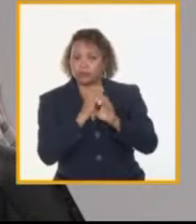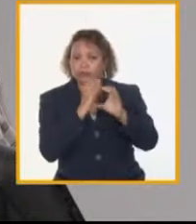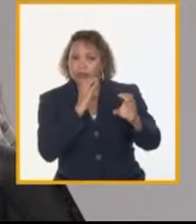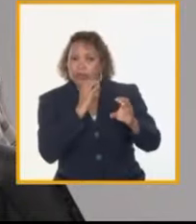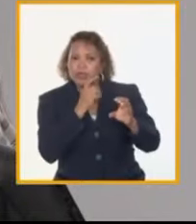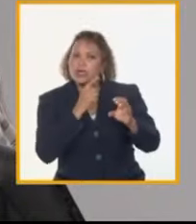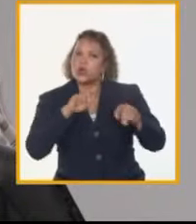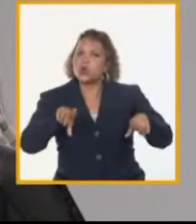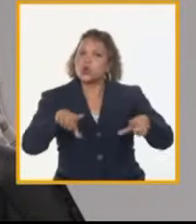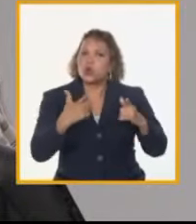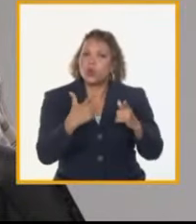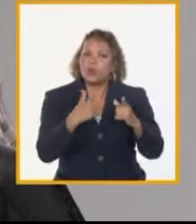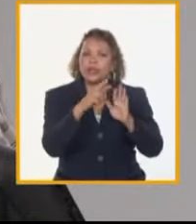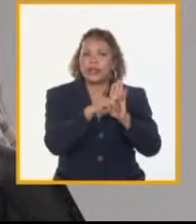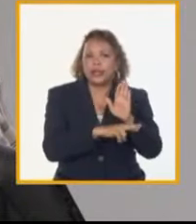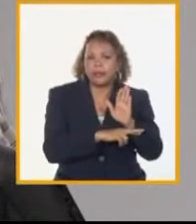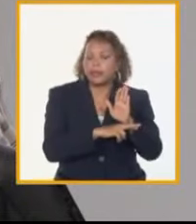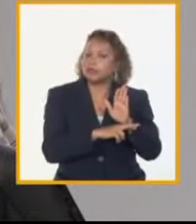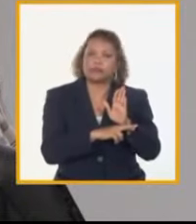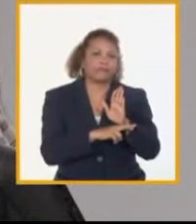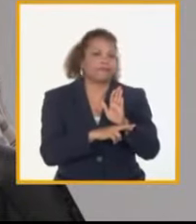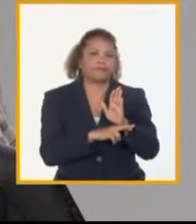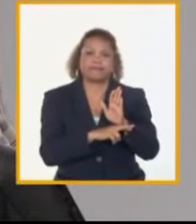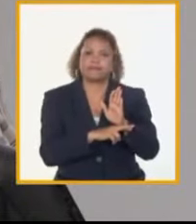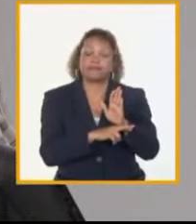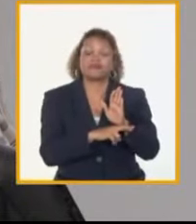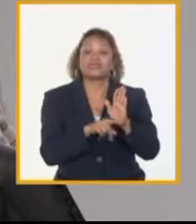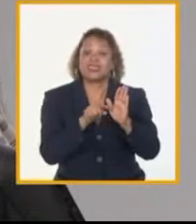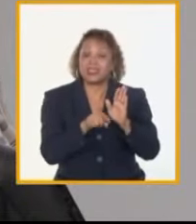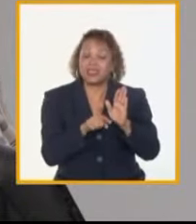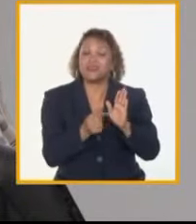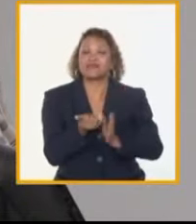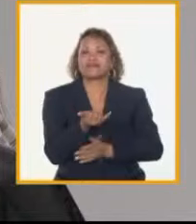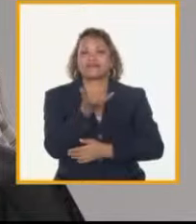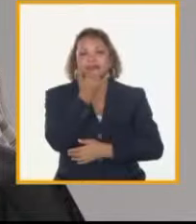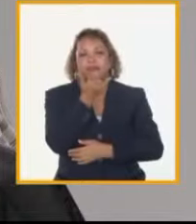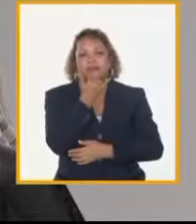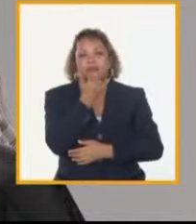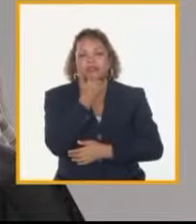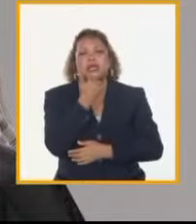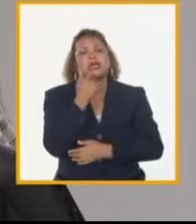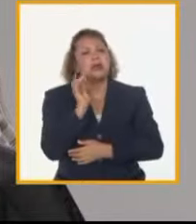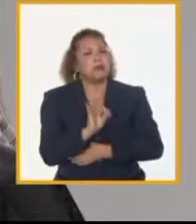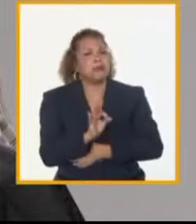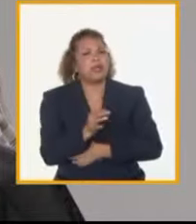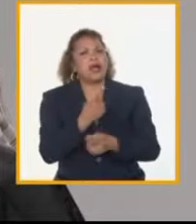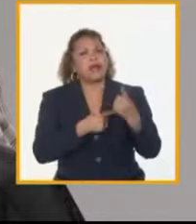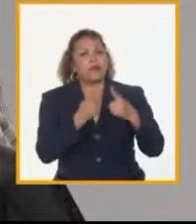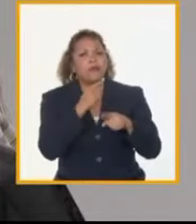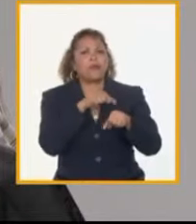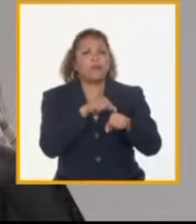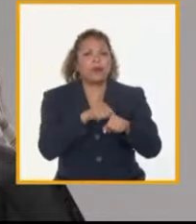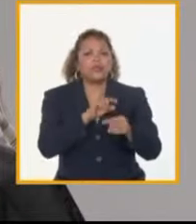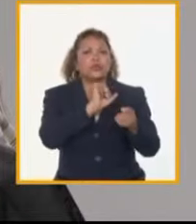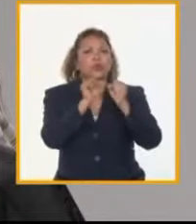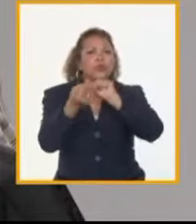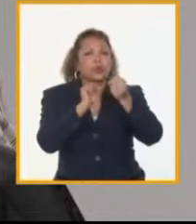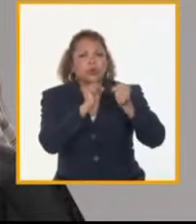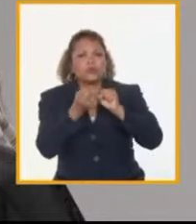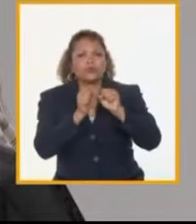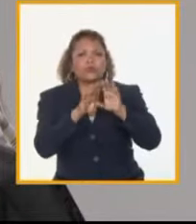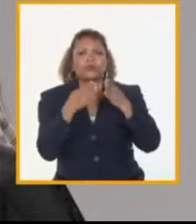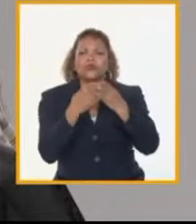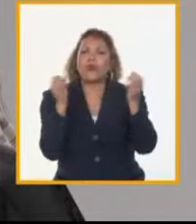no cumplen con el reglamento de operaciones. Y evidentemente se hacen acciones de control en algunas ocasiones y todo está